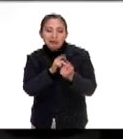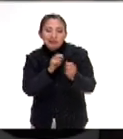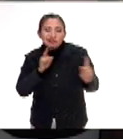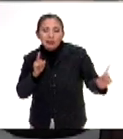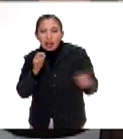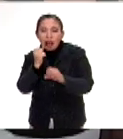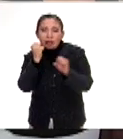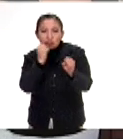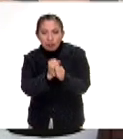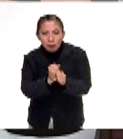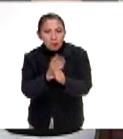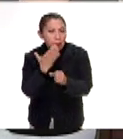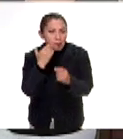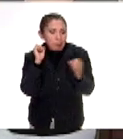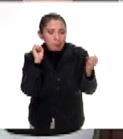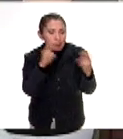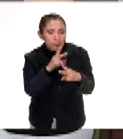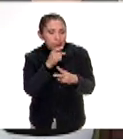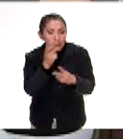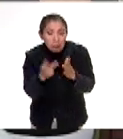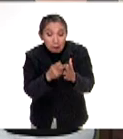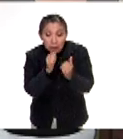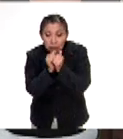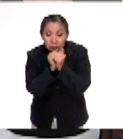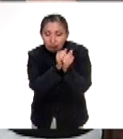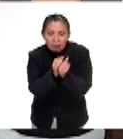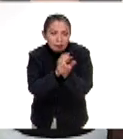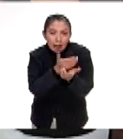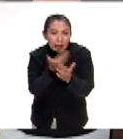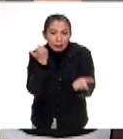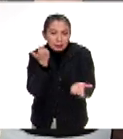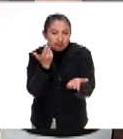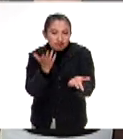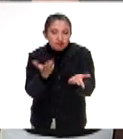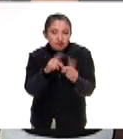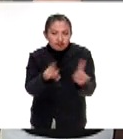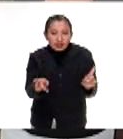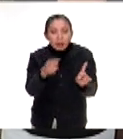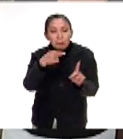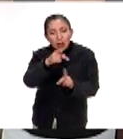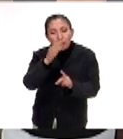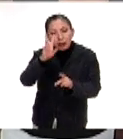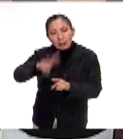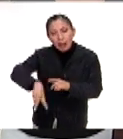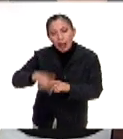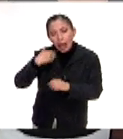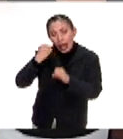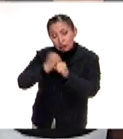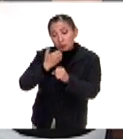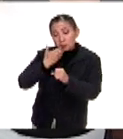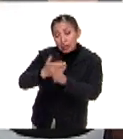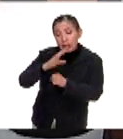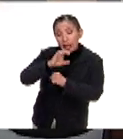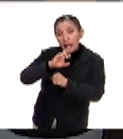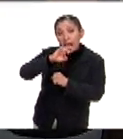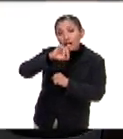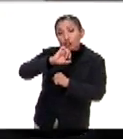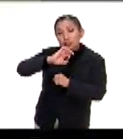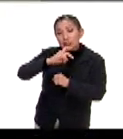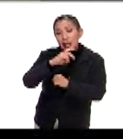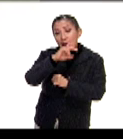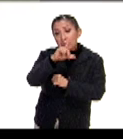los últimos años pues no fue tan estrecha como al principio, pero definitivamente en los años en los que Carlos Chávez